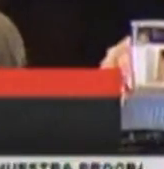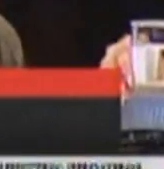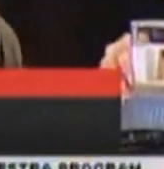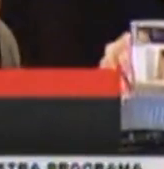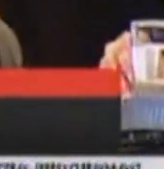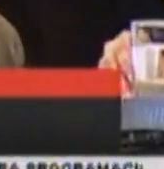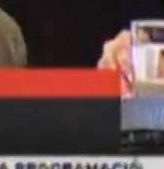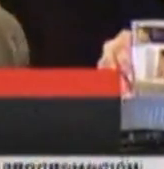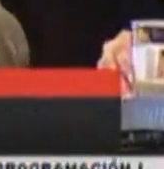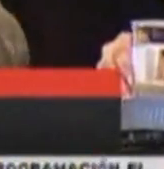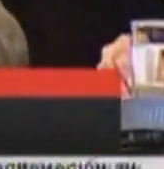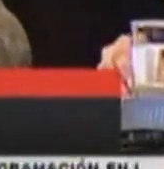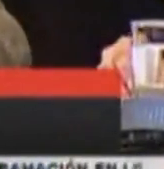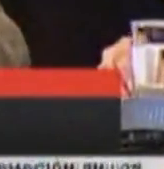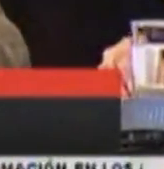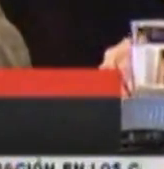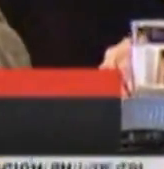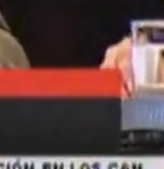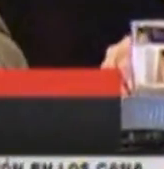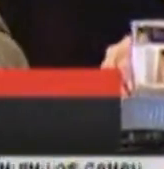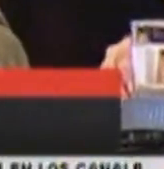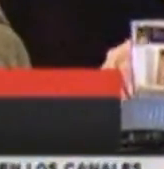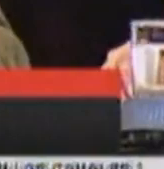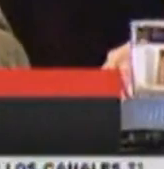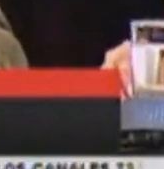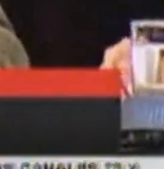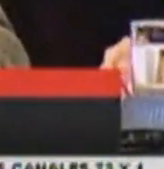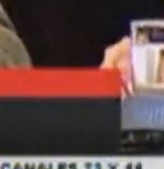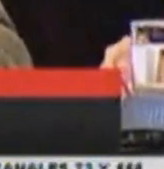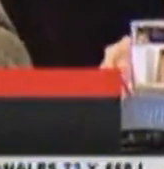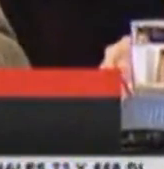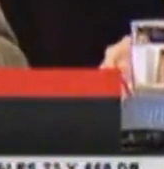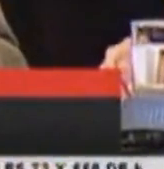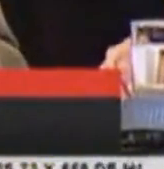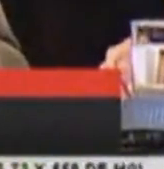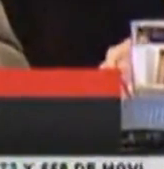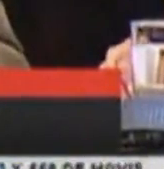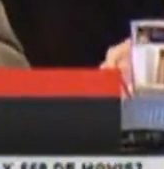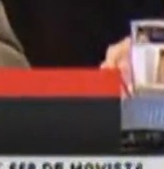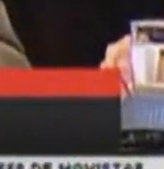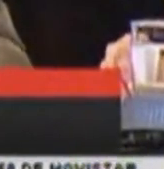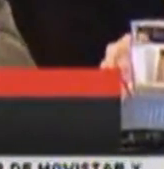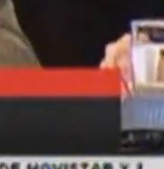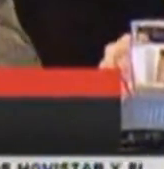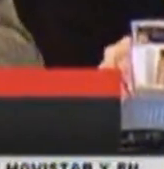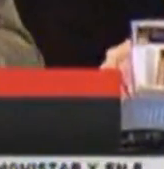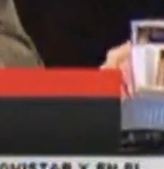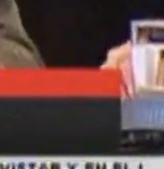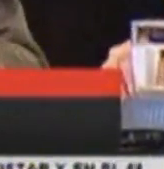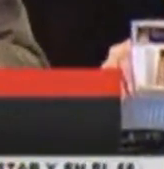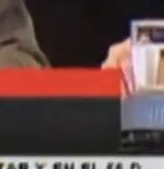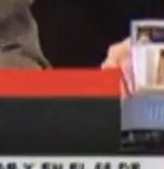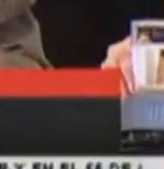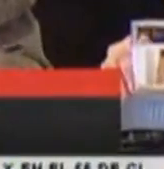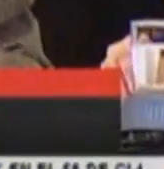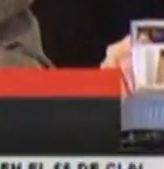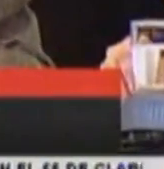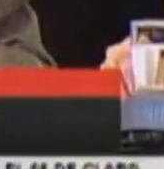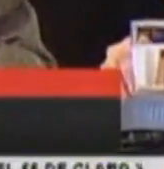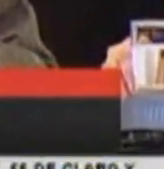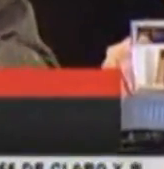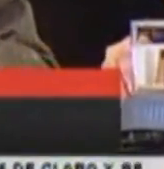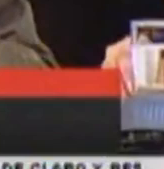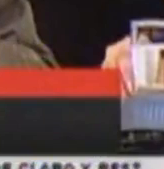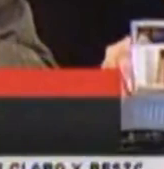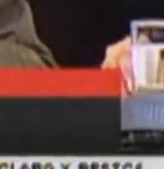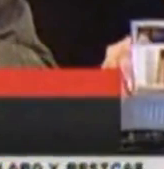ver, será débil, lo que ustedes quieran, pero es un documento donde ya se suman la suma de las políticas, borradores de